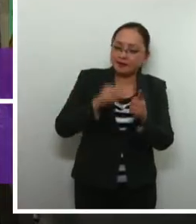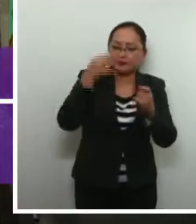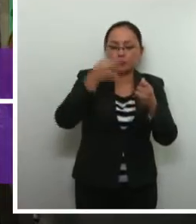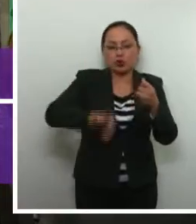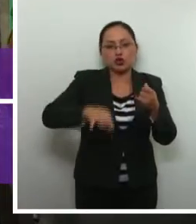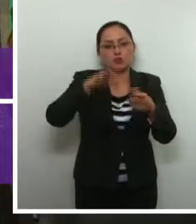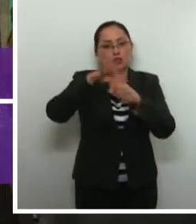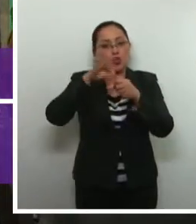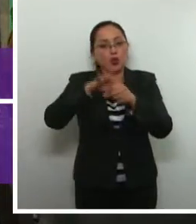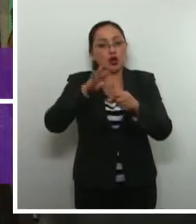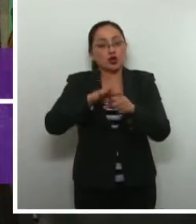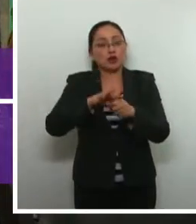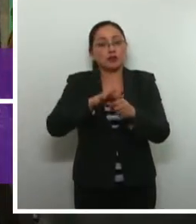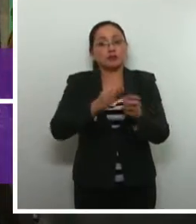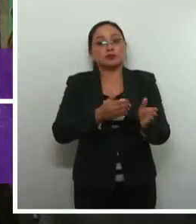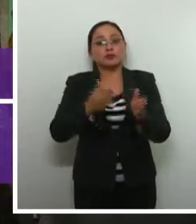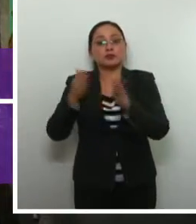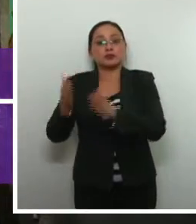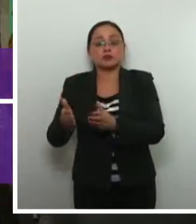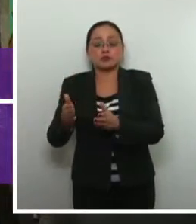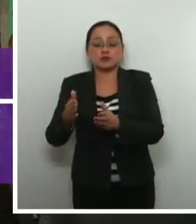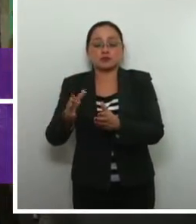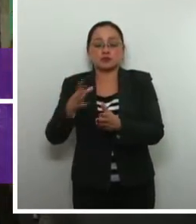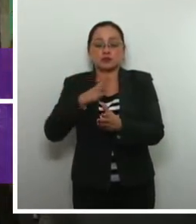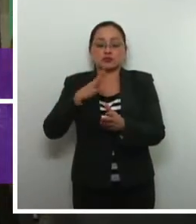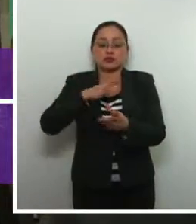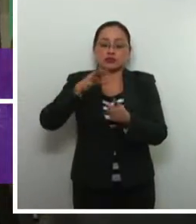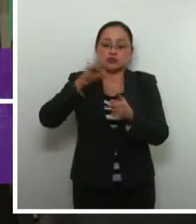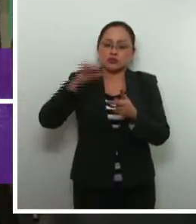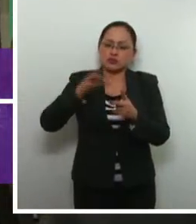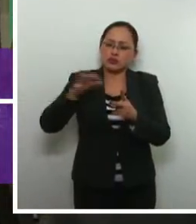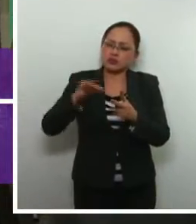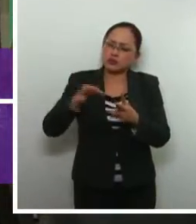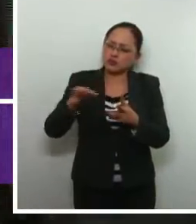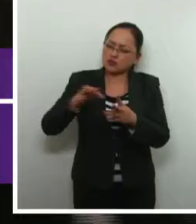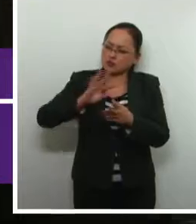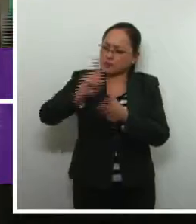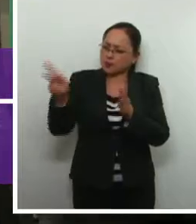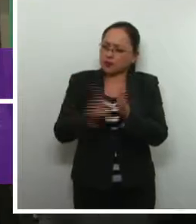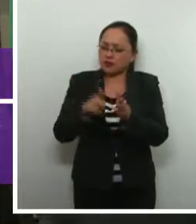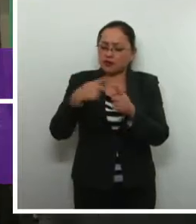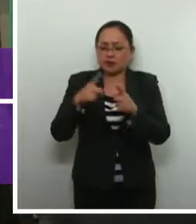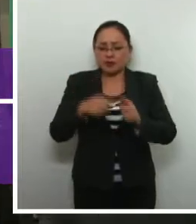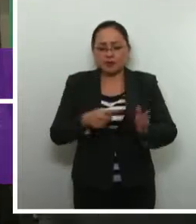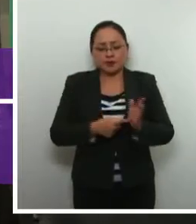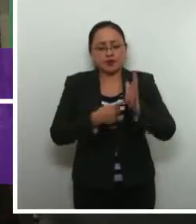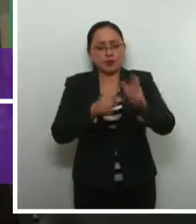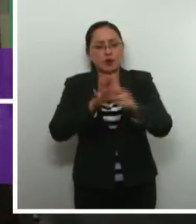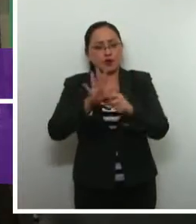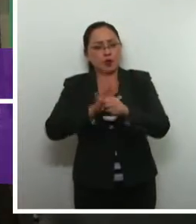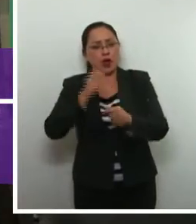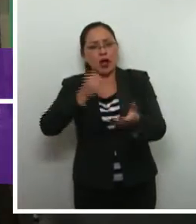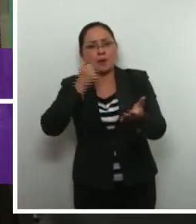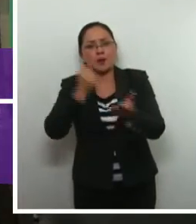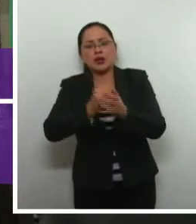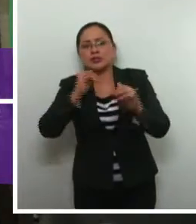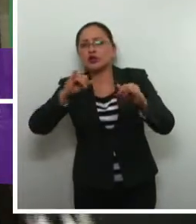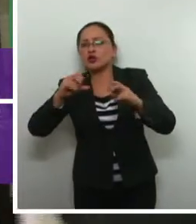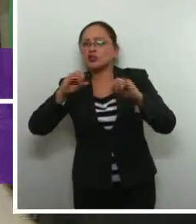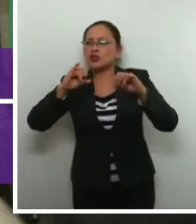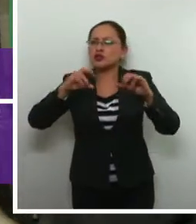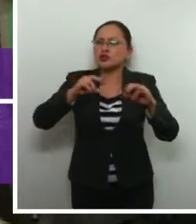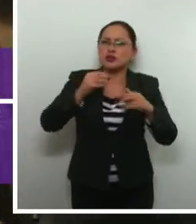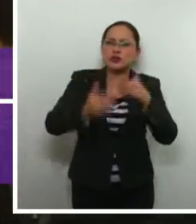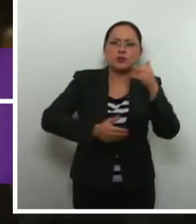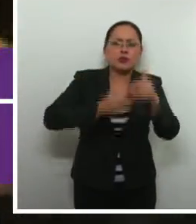y entonces da paso a que entren todas las reservas y se va viendo cuáles se aprueban y cuáles no,